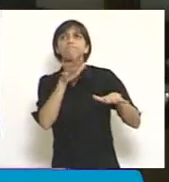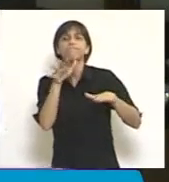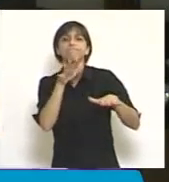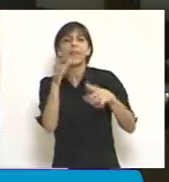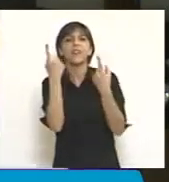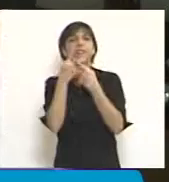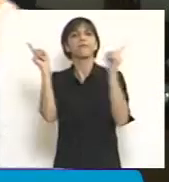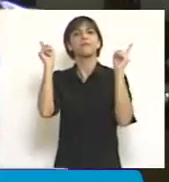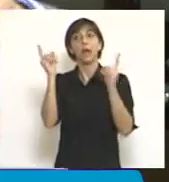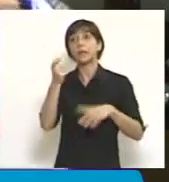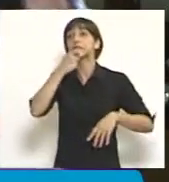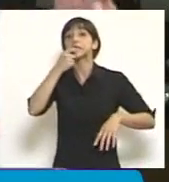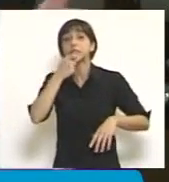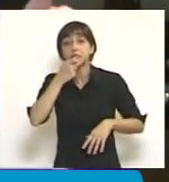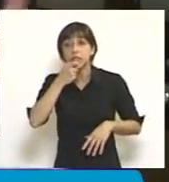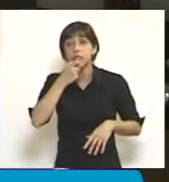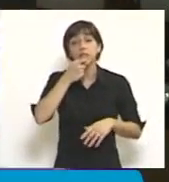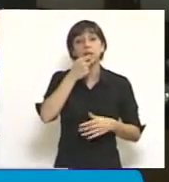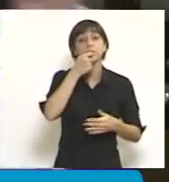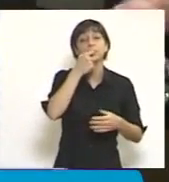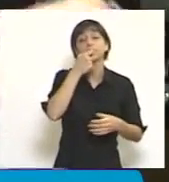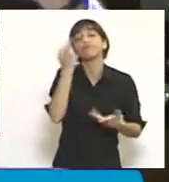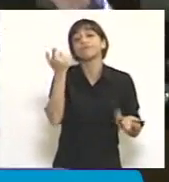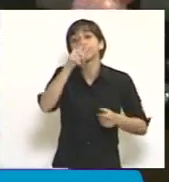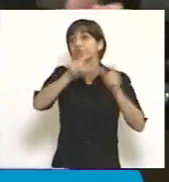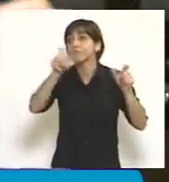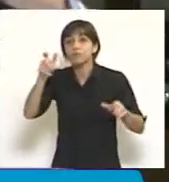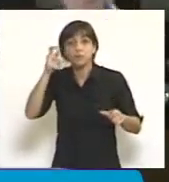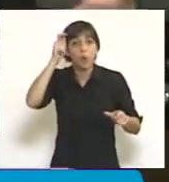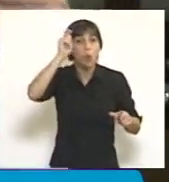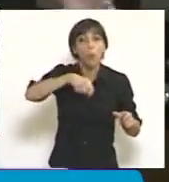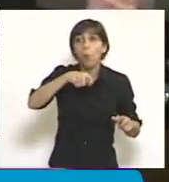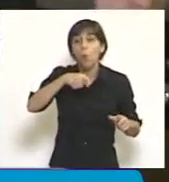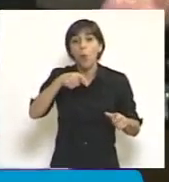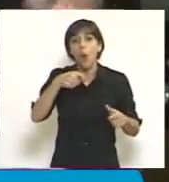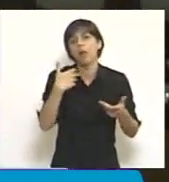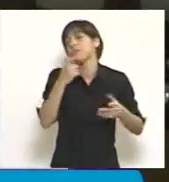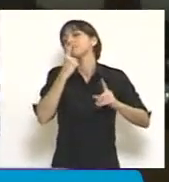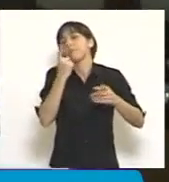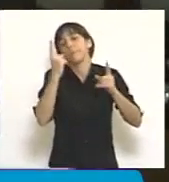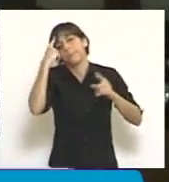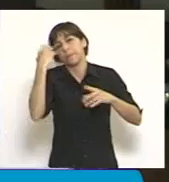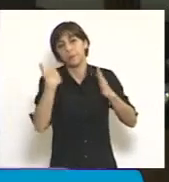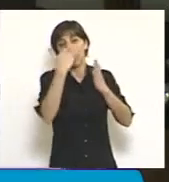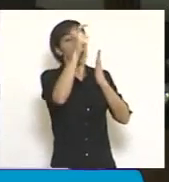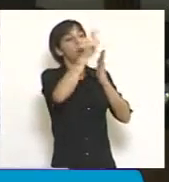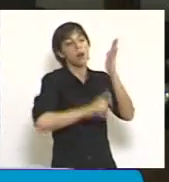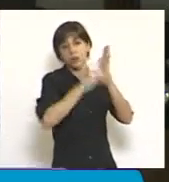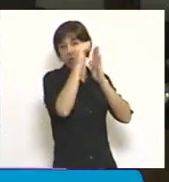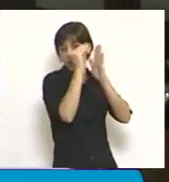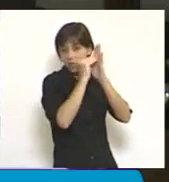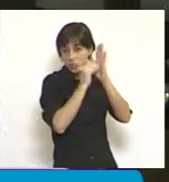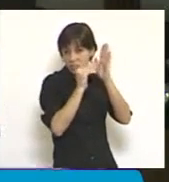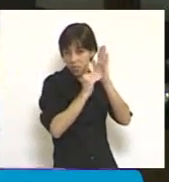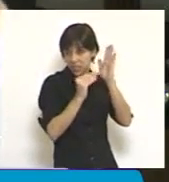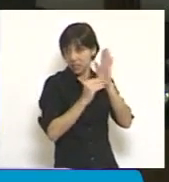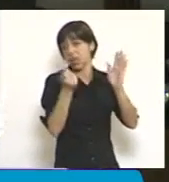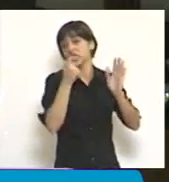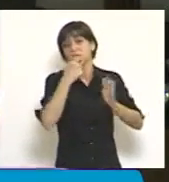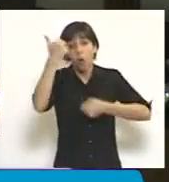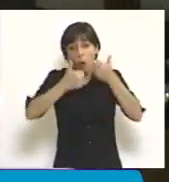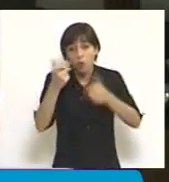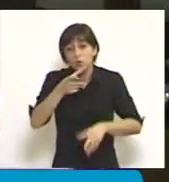Para empeorar las cosas, el siguiente artículo del proyecto, el 4, establece que para casos